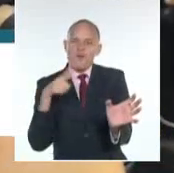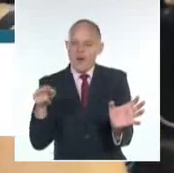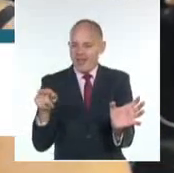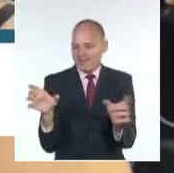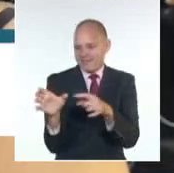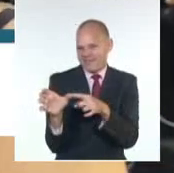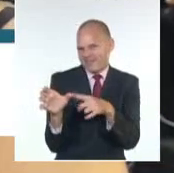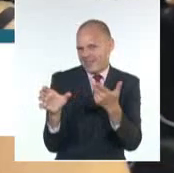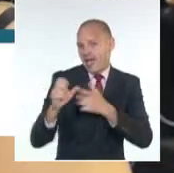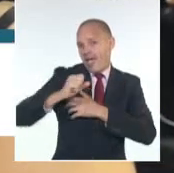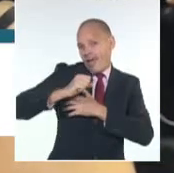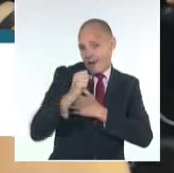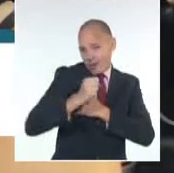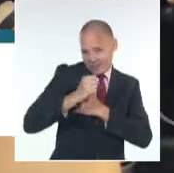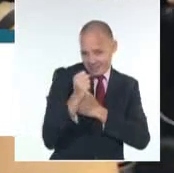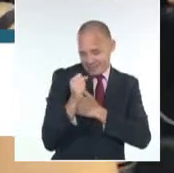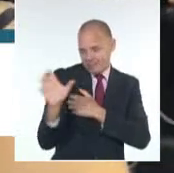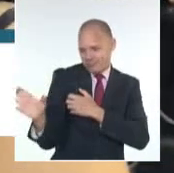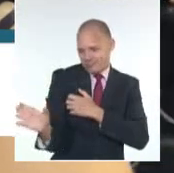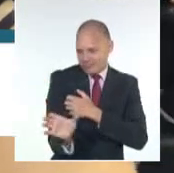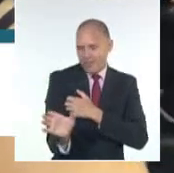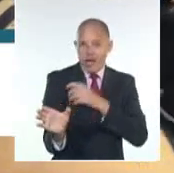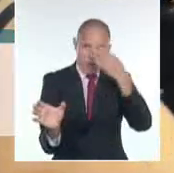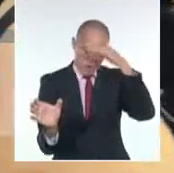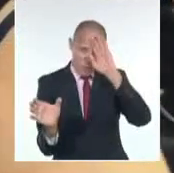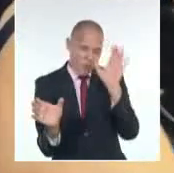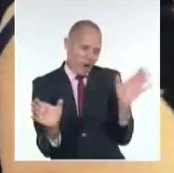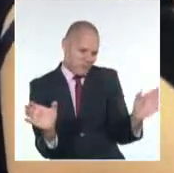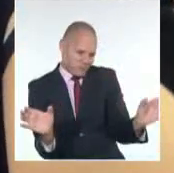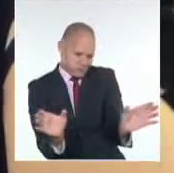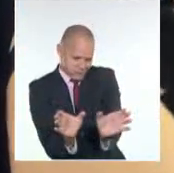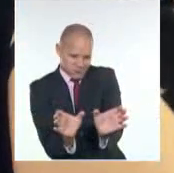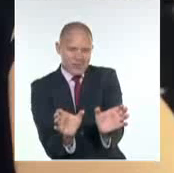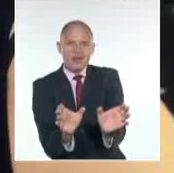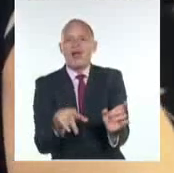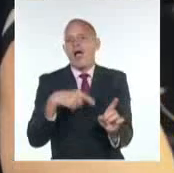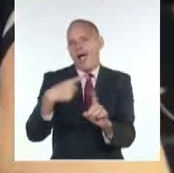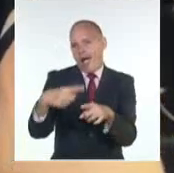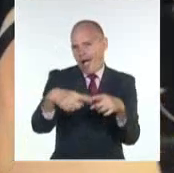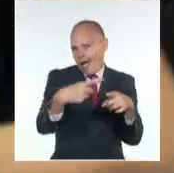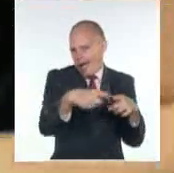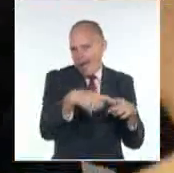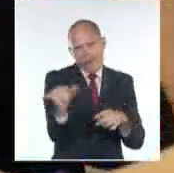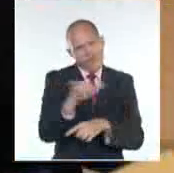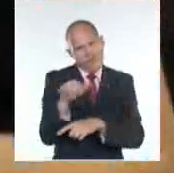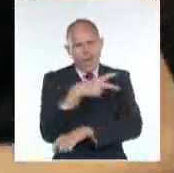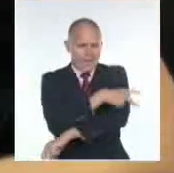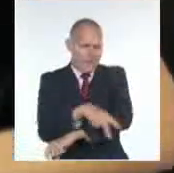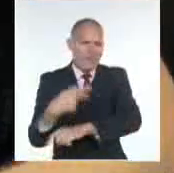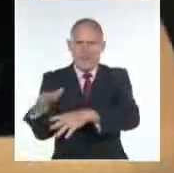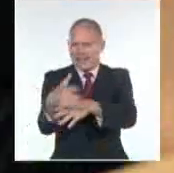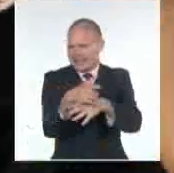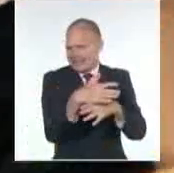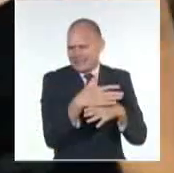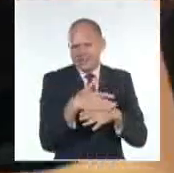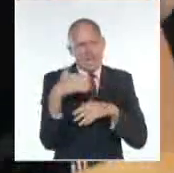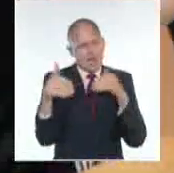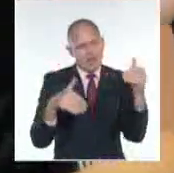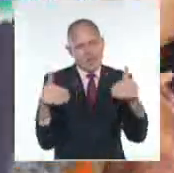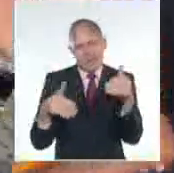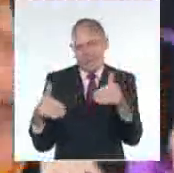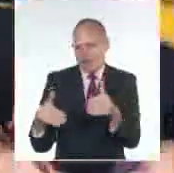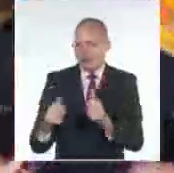como puedes ver, hay mucha gente que tiene raíces en diferentes partes del mundo. Este proyecto desfilará por la